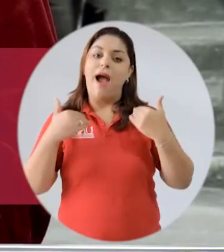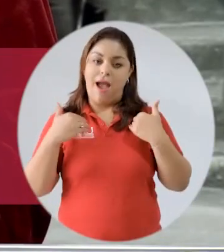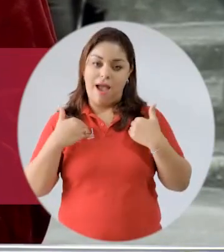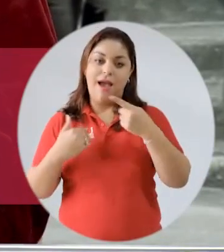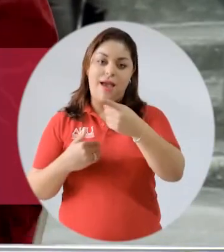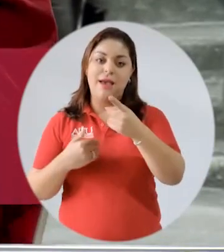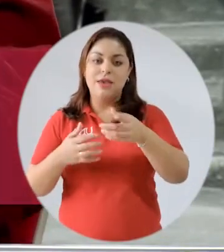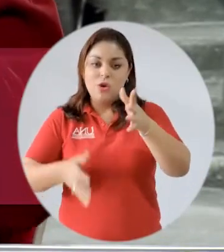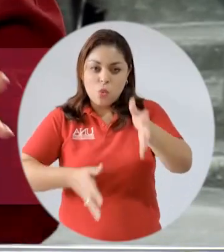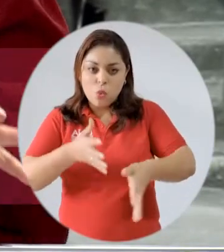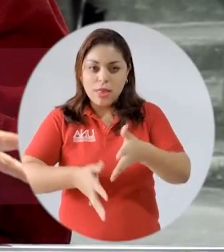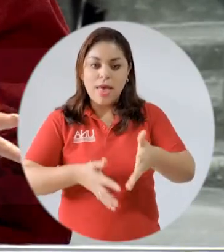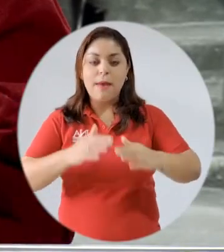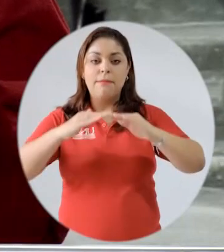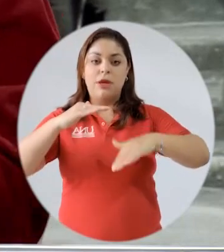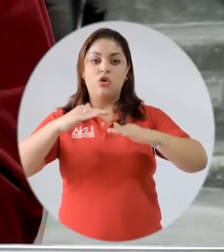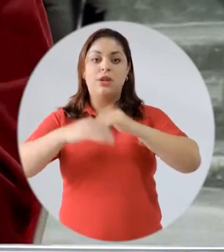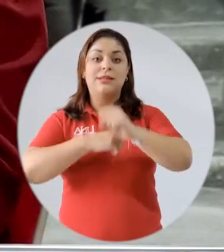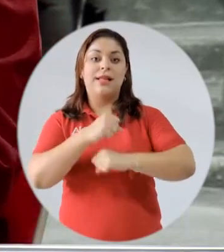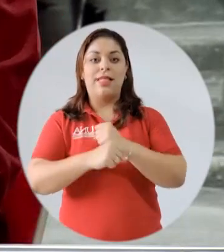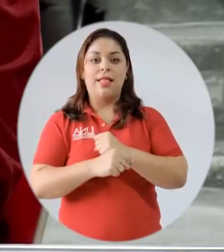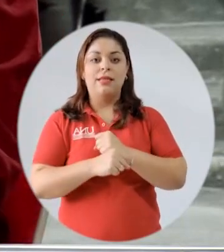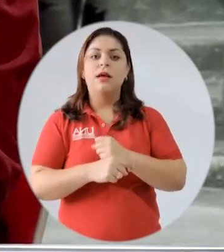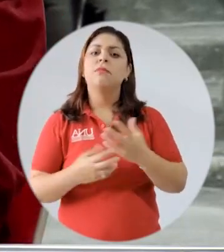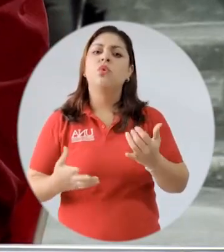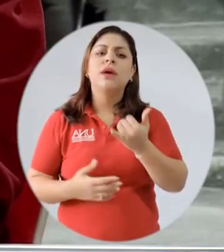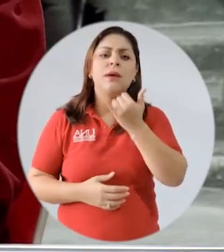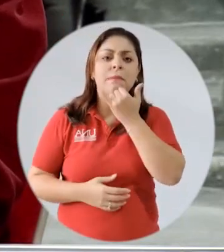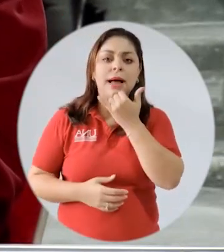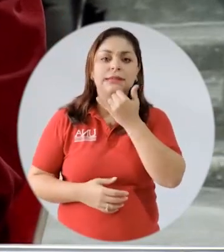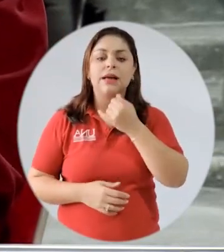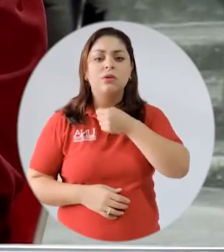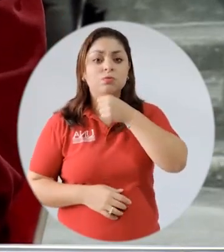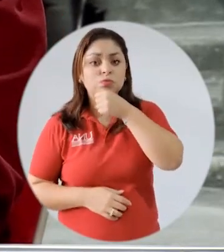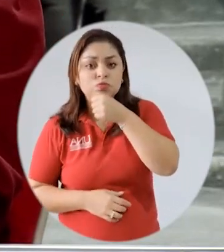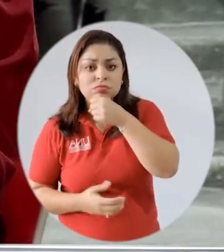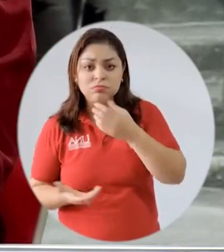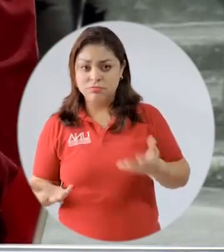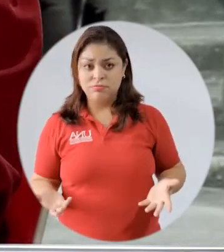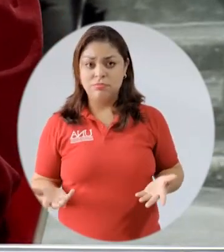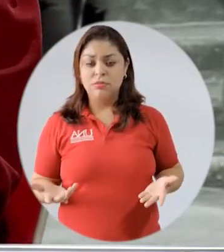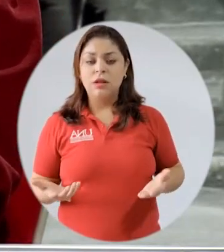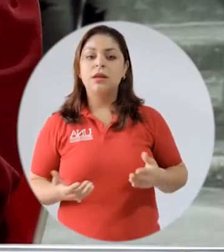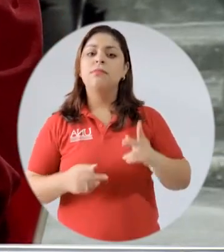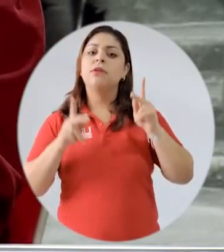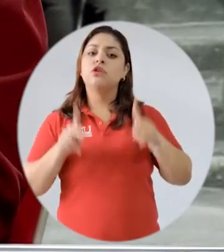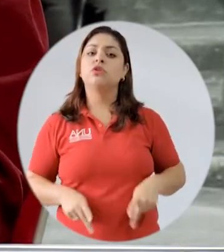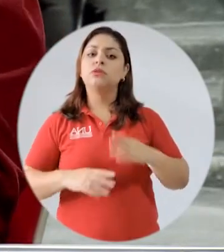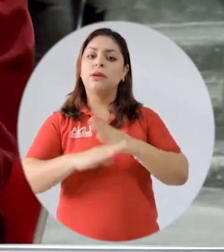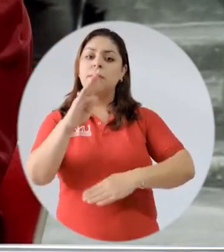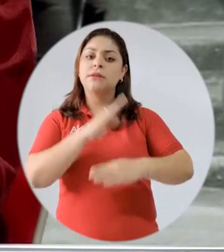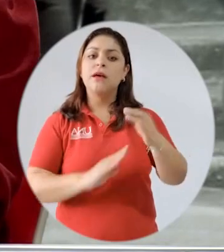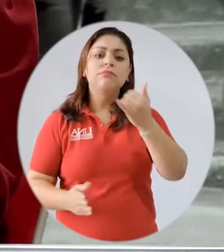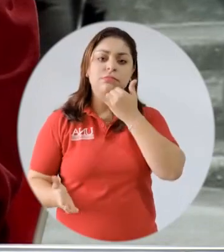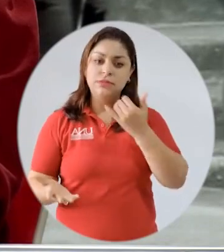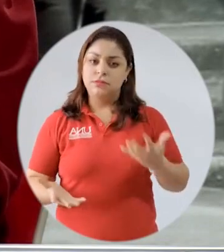pasa para el tema de política pública, ¿verdad? Y de incidencia. ¿Cuál es el impacto, la consecuencia que puede tener, por